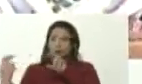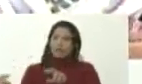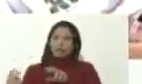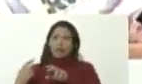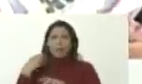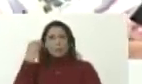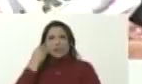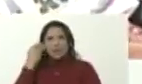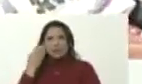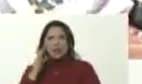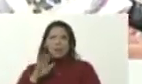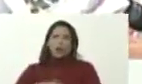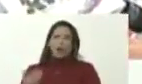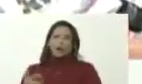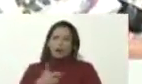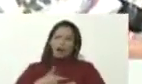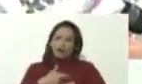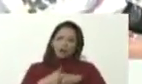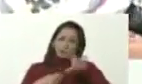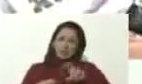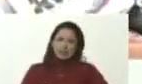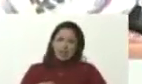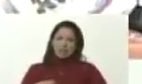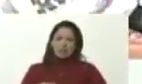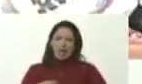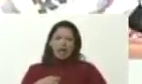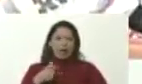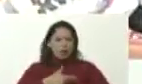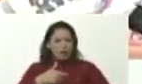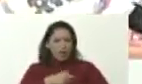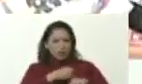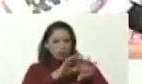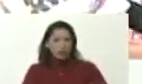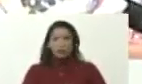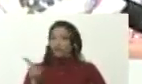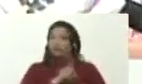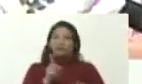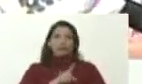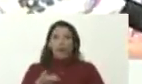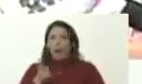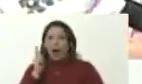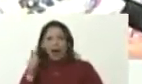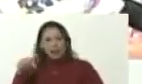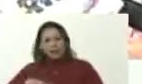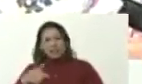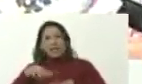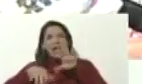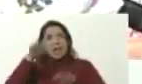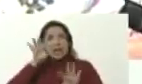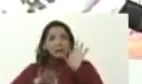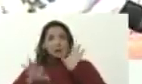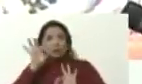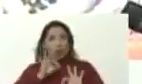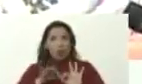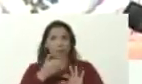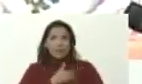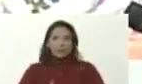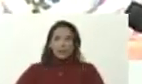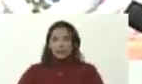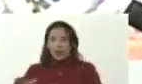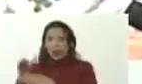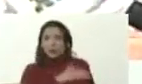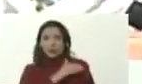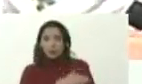el gobierno se siente porque va a renunciar. No, eso no existe. Aquí hubo una elección presidencial. Yo creo que la derecha debería estar muy